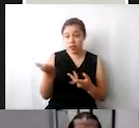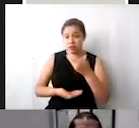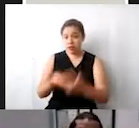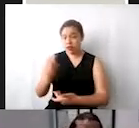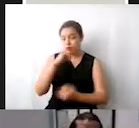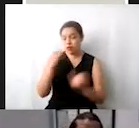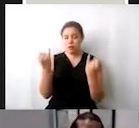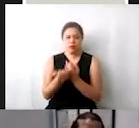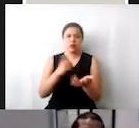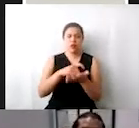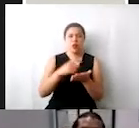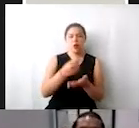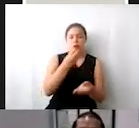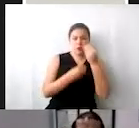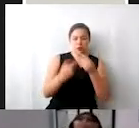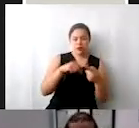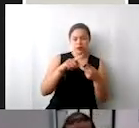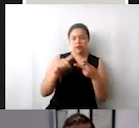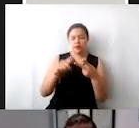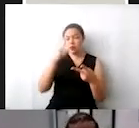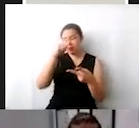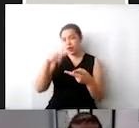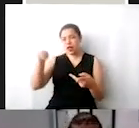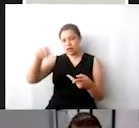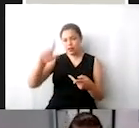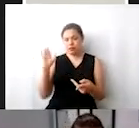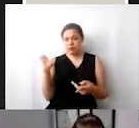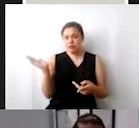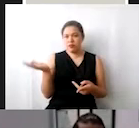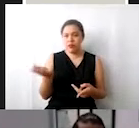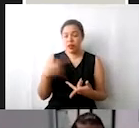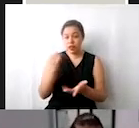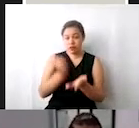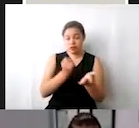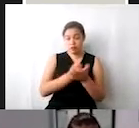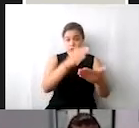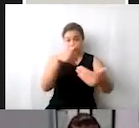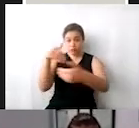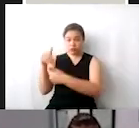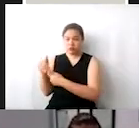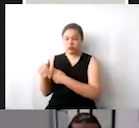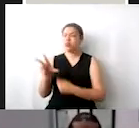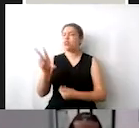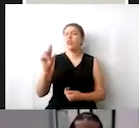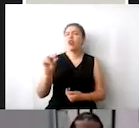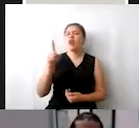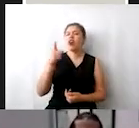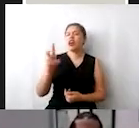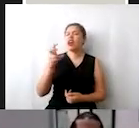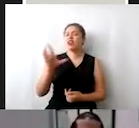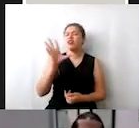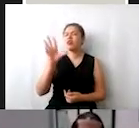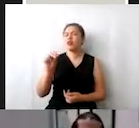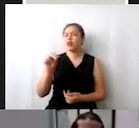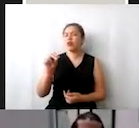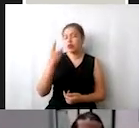compra de comida, para que sirvan la comida, ahí no hay retención. Y dice el SAT, no, ahí no hay retención porque no hay puesta